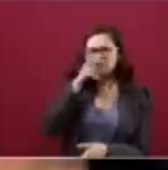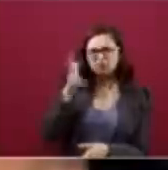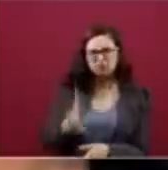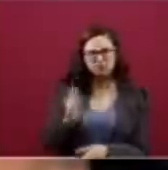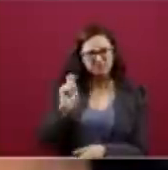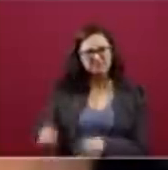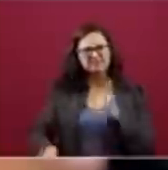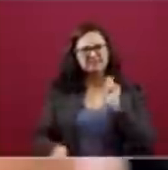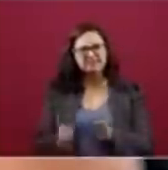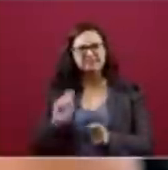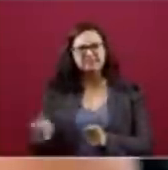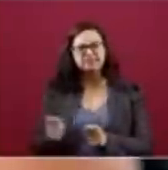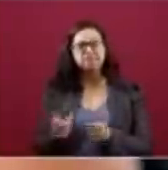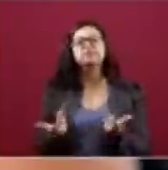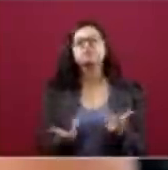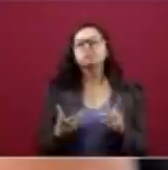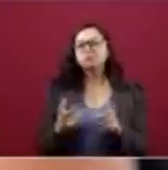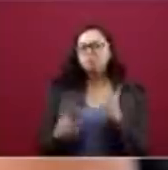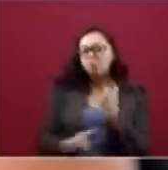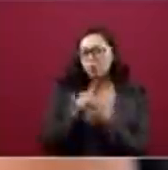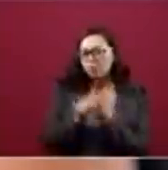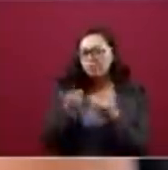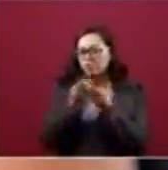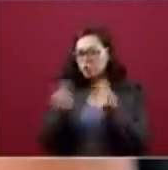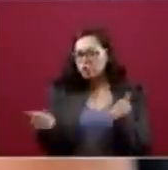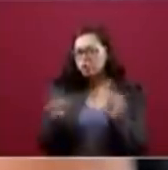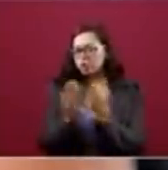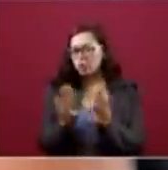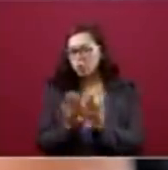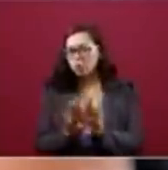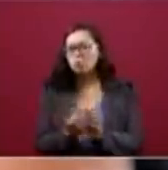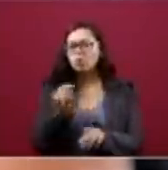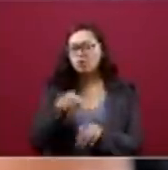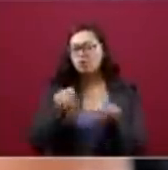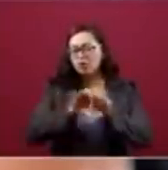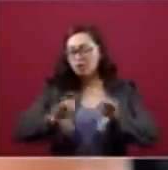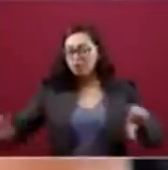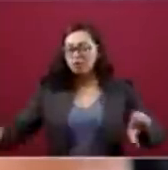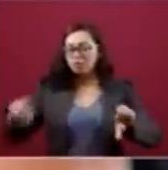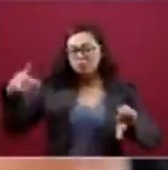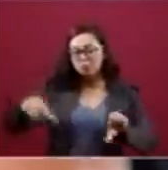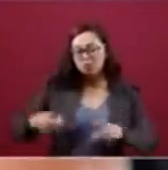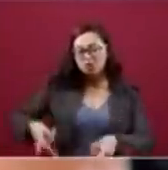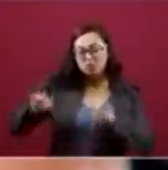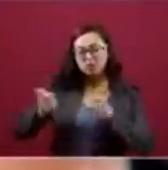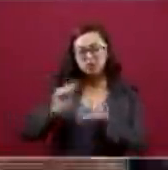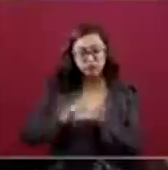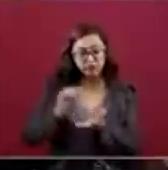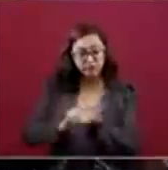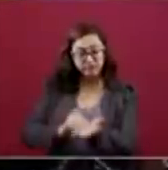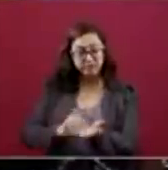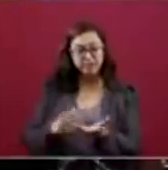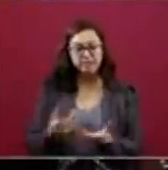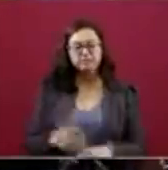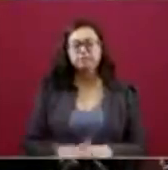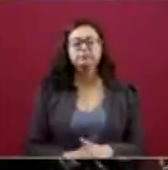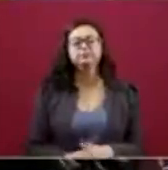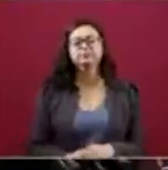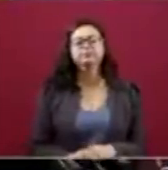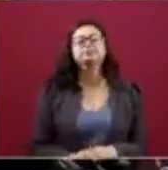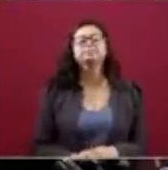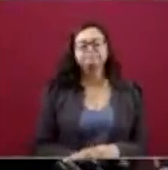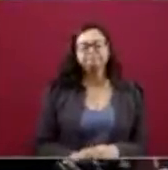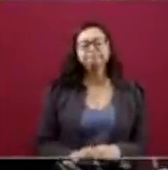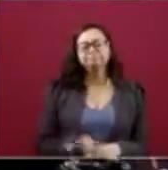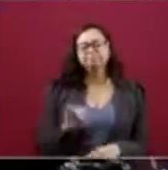de cómo se está solucionando esto, si siguen picando los ductos. ¿Cuál es el avance que tiene hasta ahora, por favor? Sí, desgraciadamente todavía